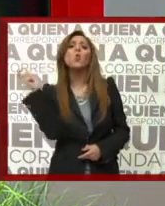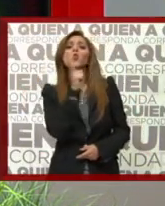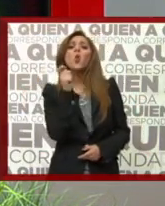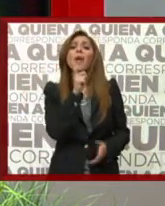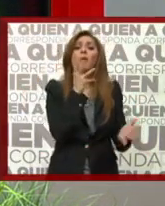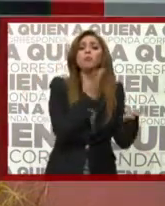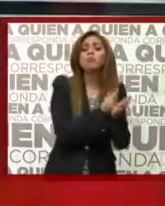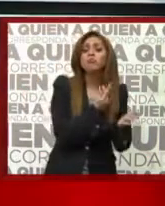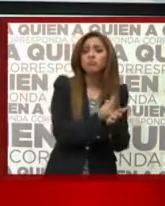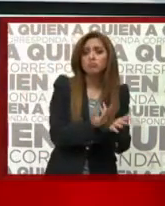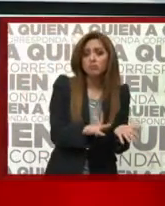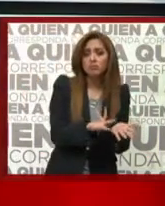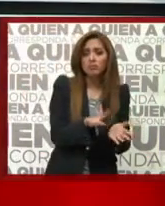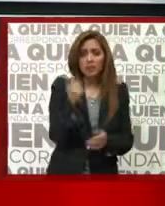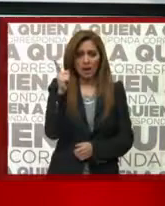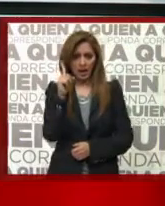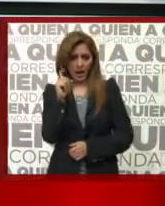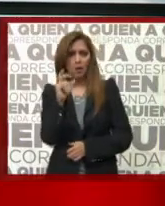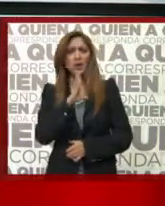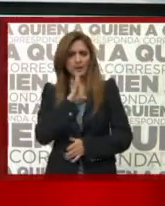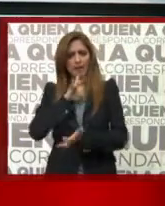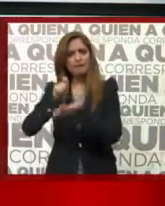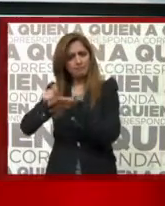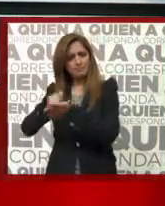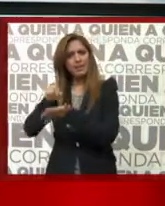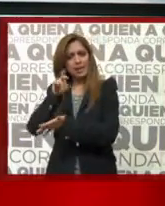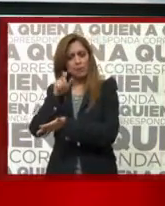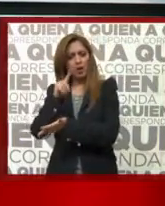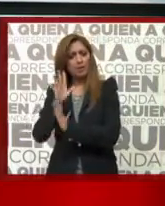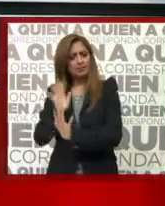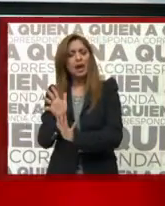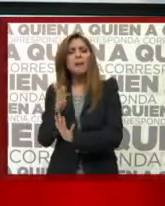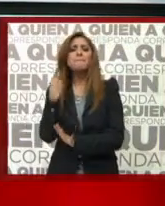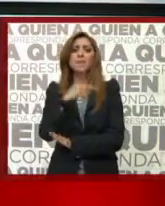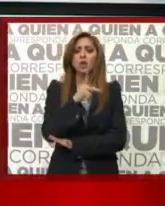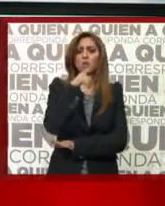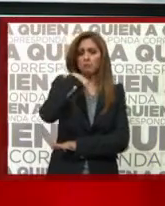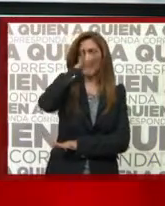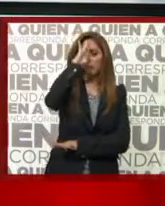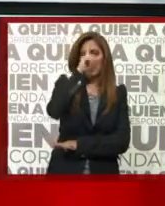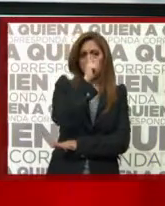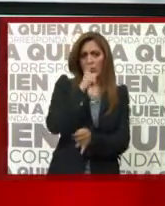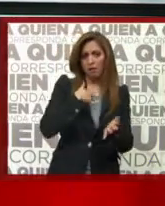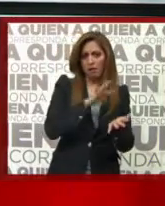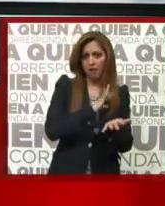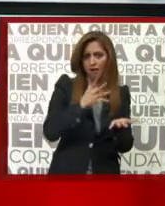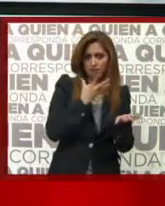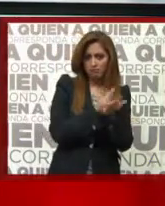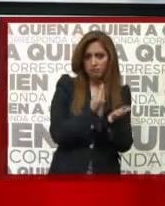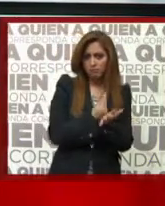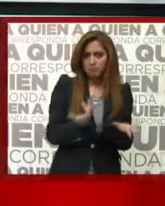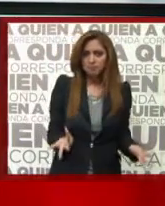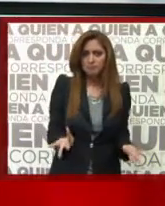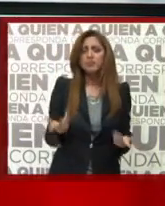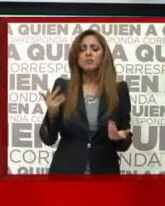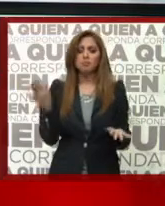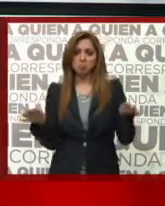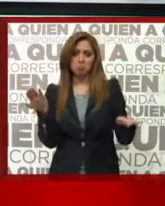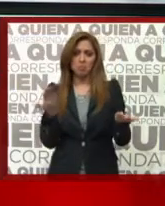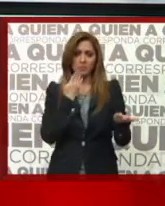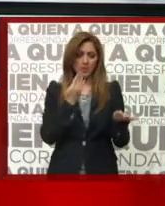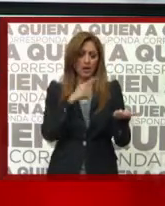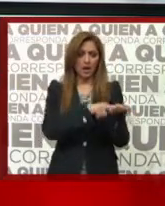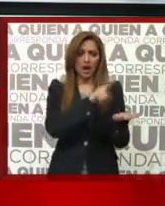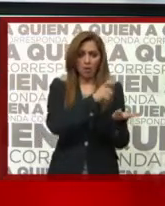solución. Usted ya tiene el reporte. ¿Y qué tal que ustedes lo solucionen? Porque ya están a mano, ¿no? Usted ya tiene el reporte y ella